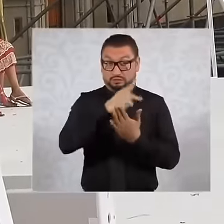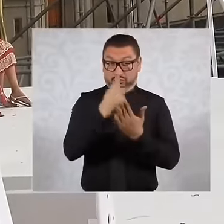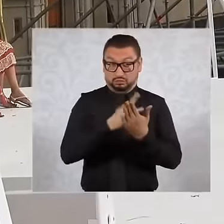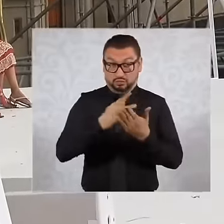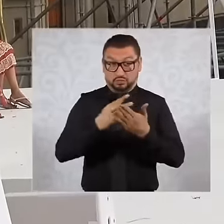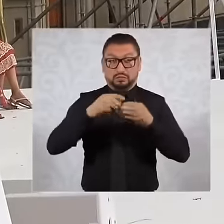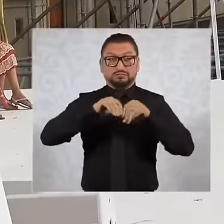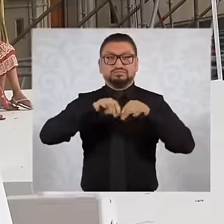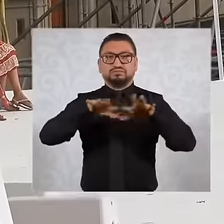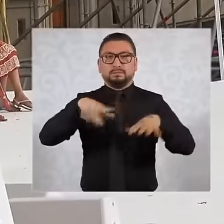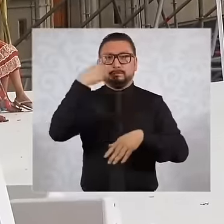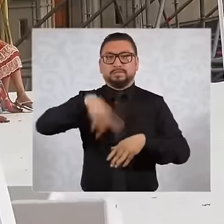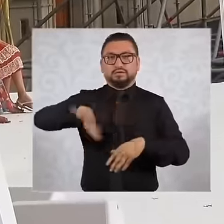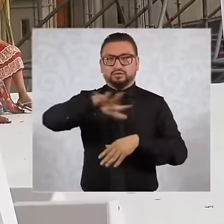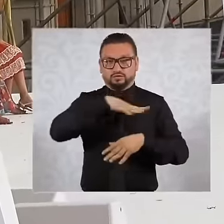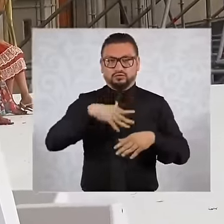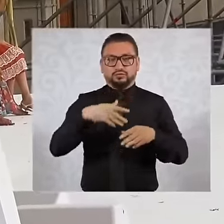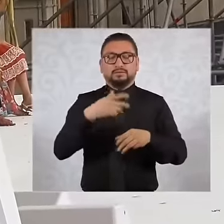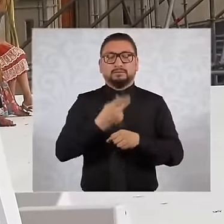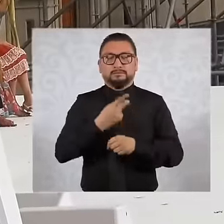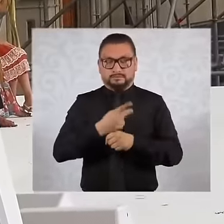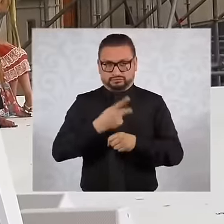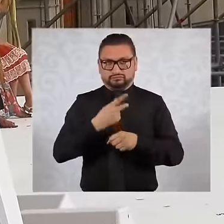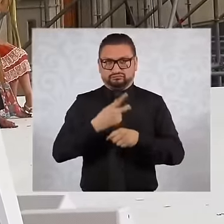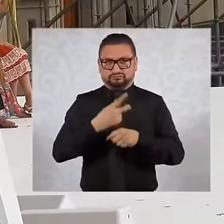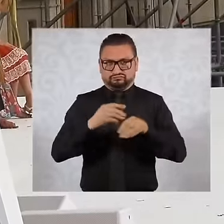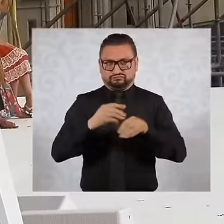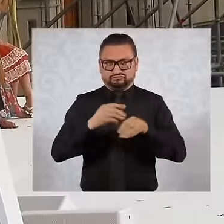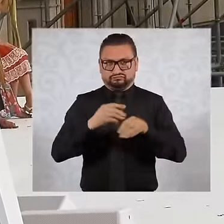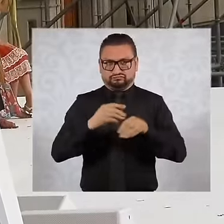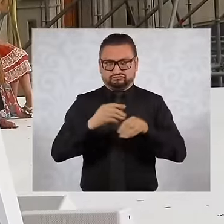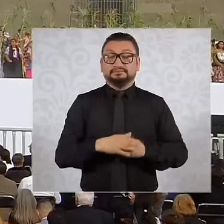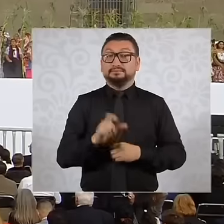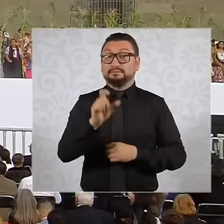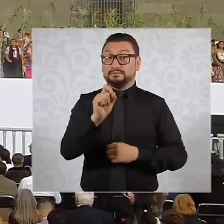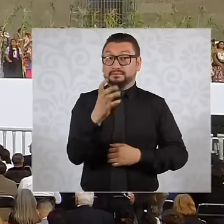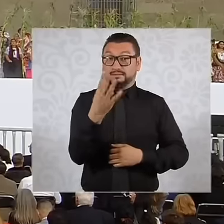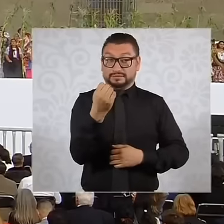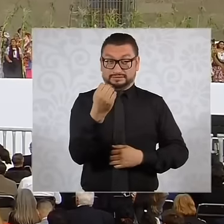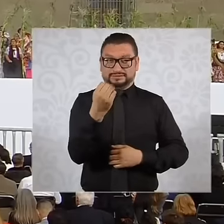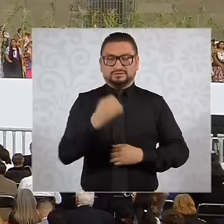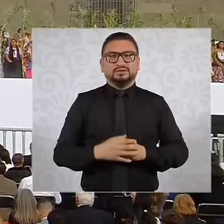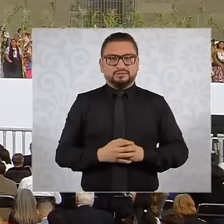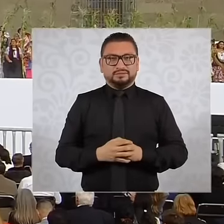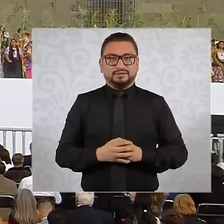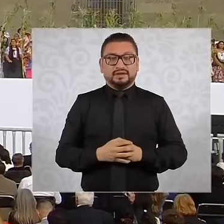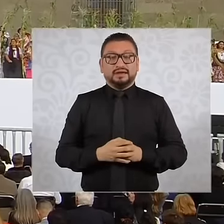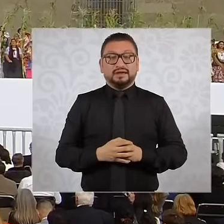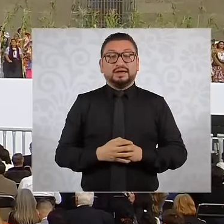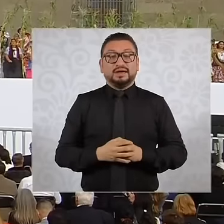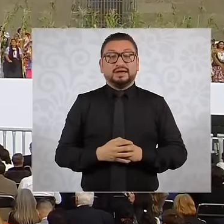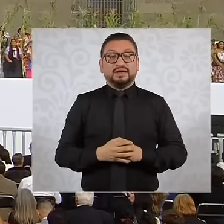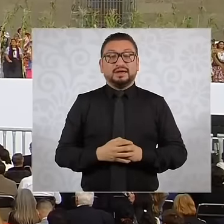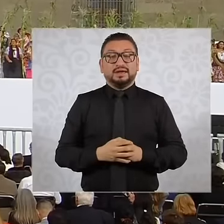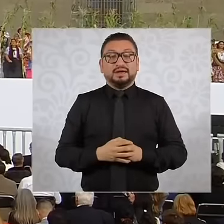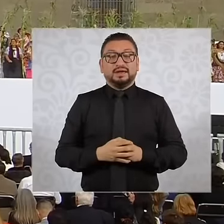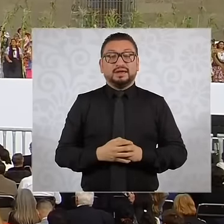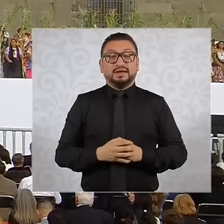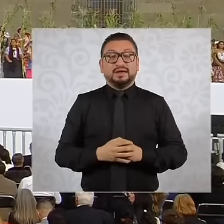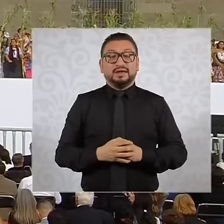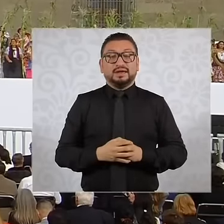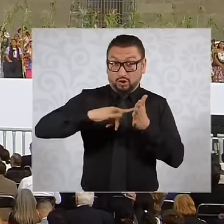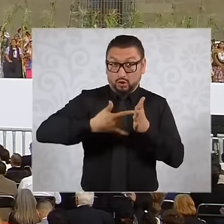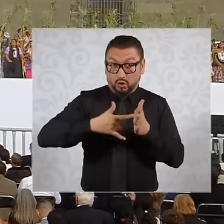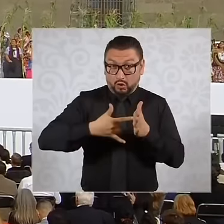la educación media superior. 29. El horario de las escuelas primarias